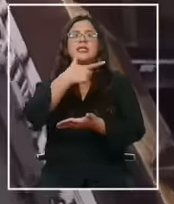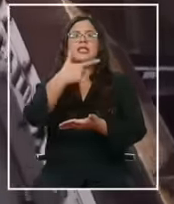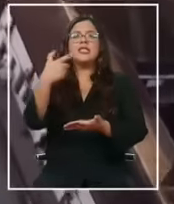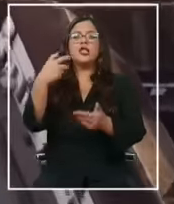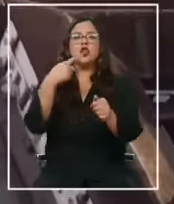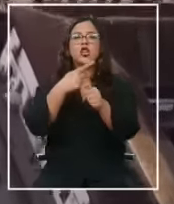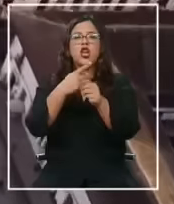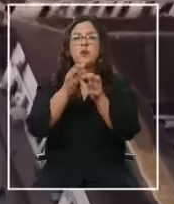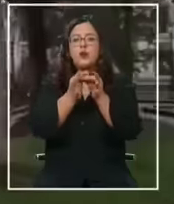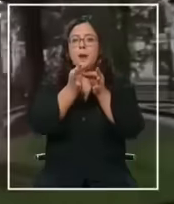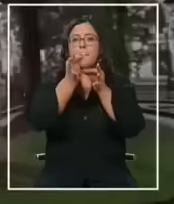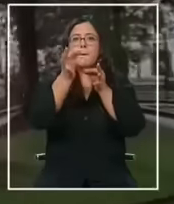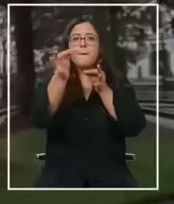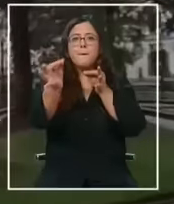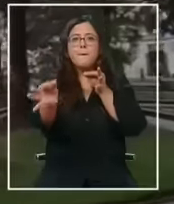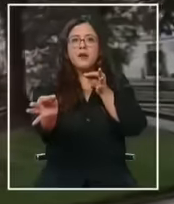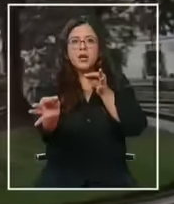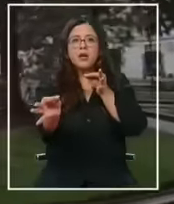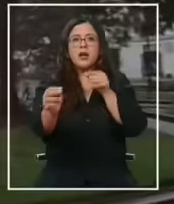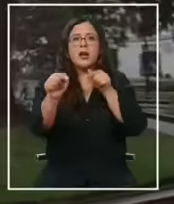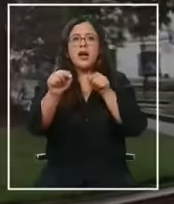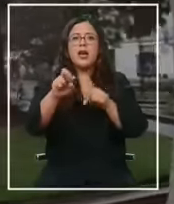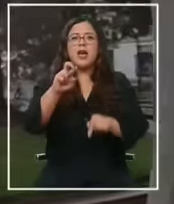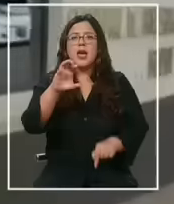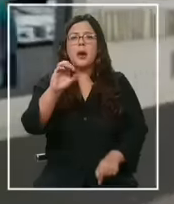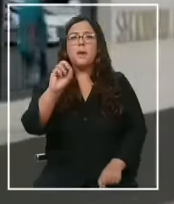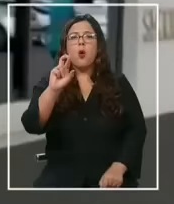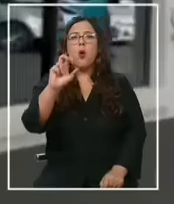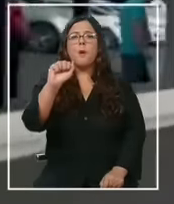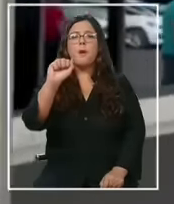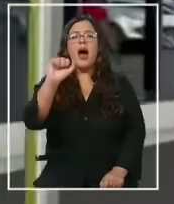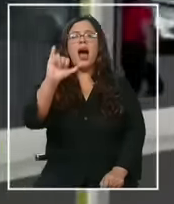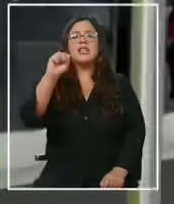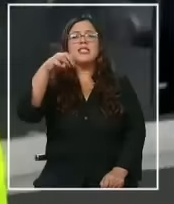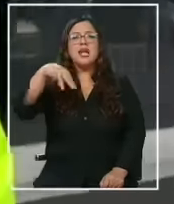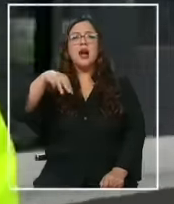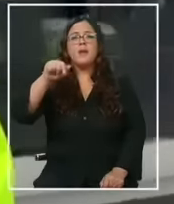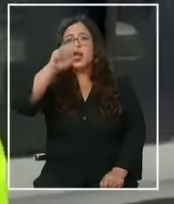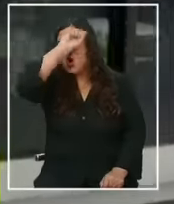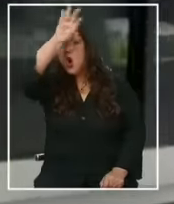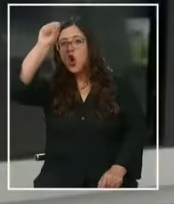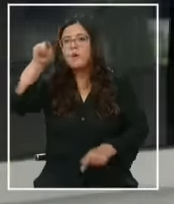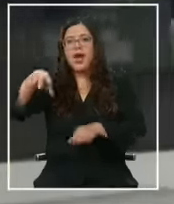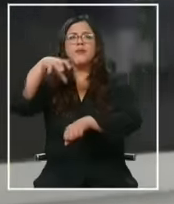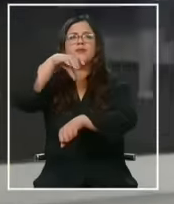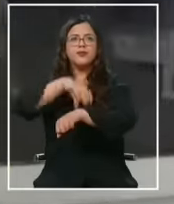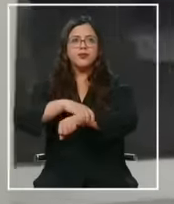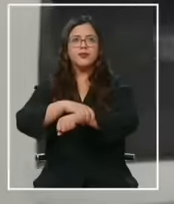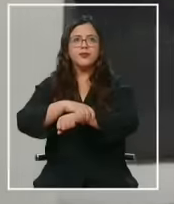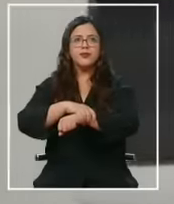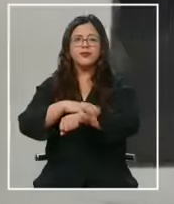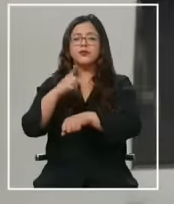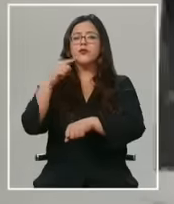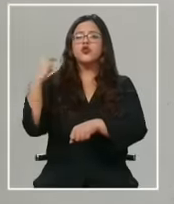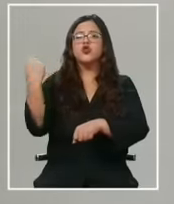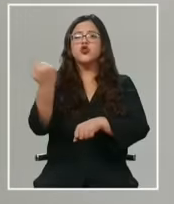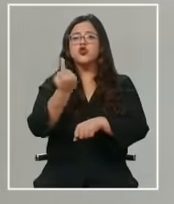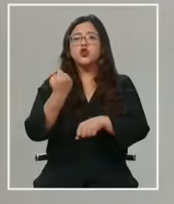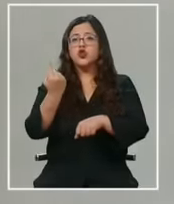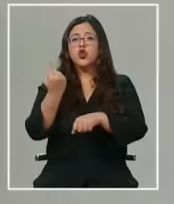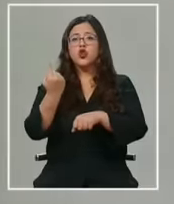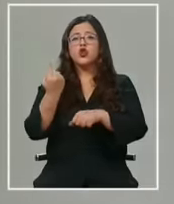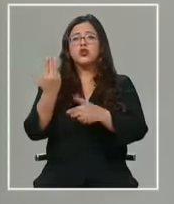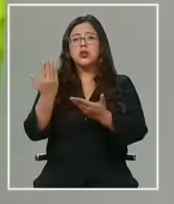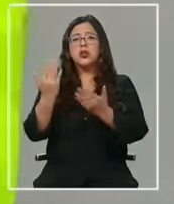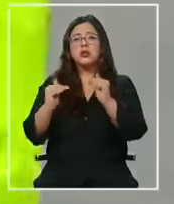de Santiago, una ruta de la ciudad fronteriza de Popayán, en Colombia, fue el escenario de su captura. Nosotros íbamos siempre unas horas